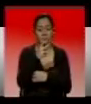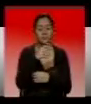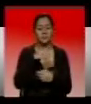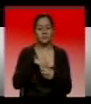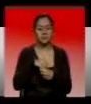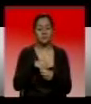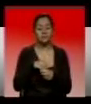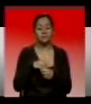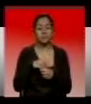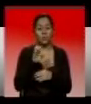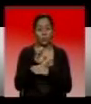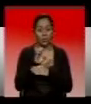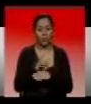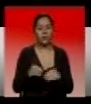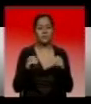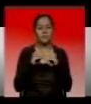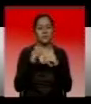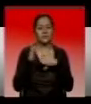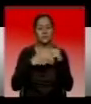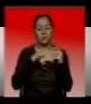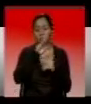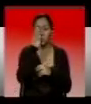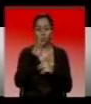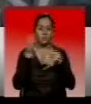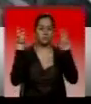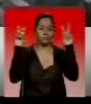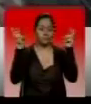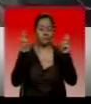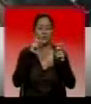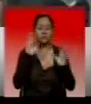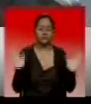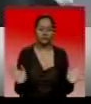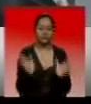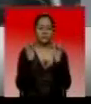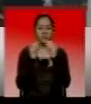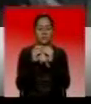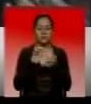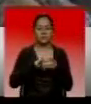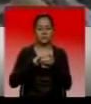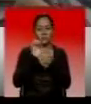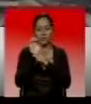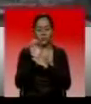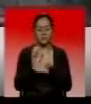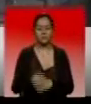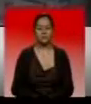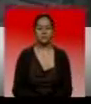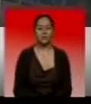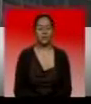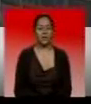Ecuador hoy más que nunca. La melodía busca levantar la esperanza de nuestros compatriotas.